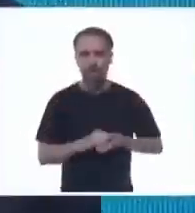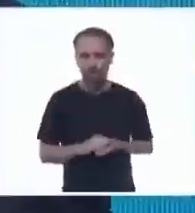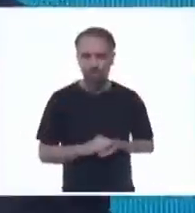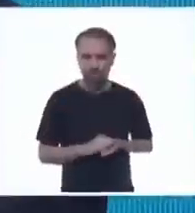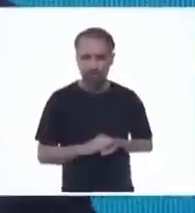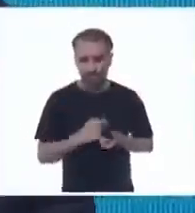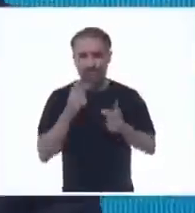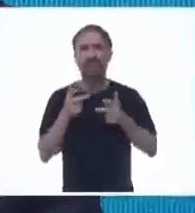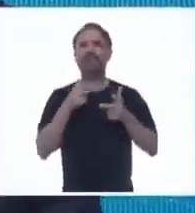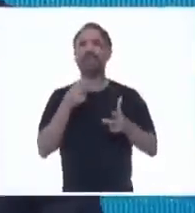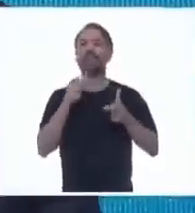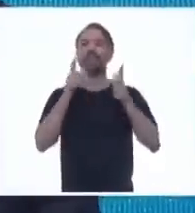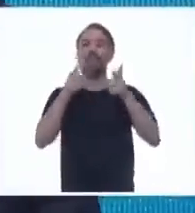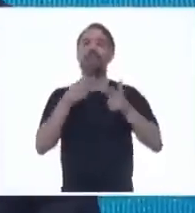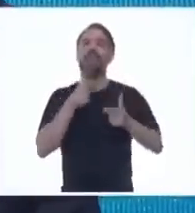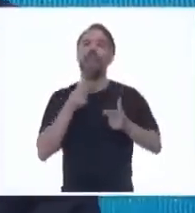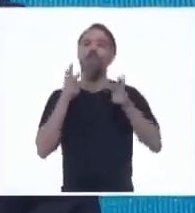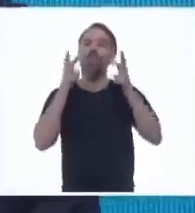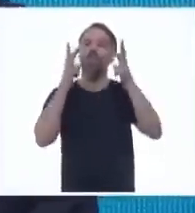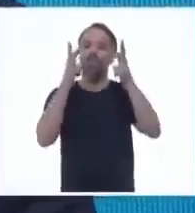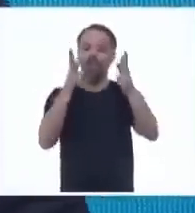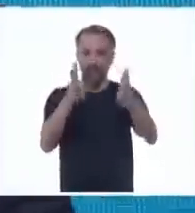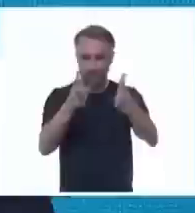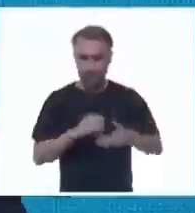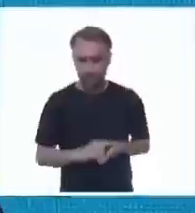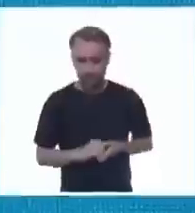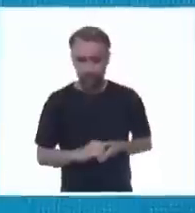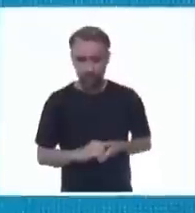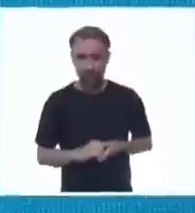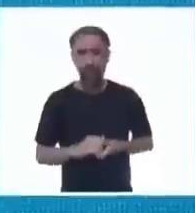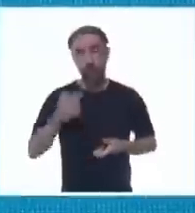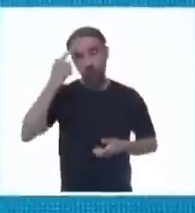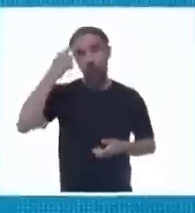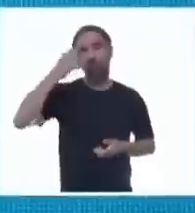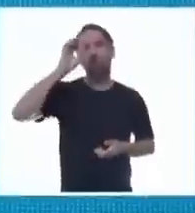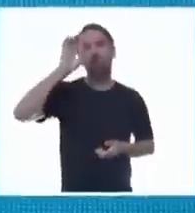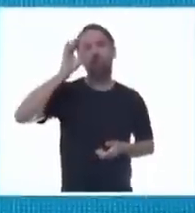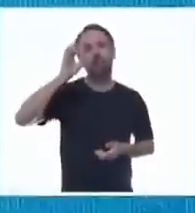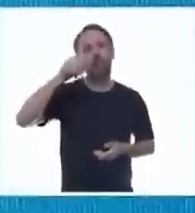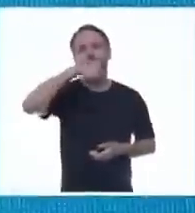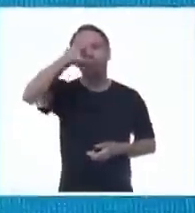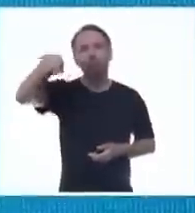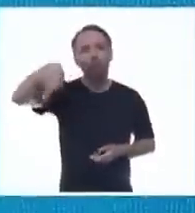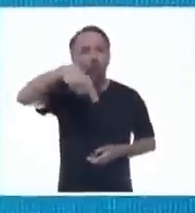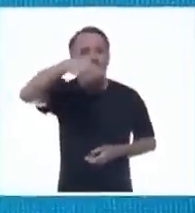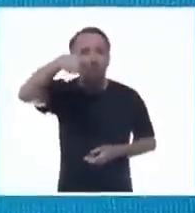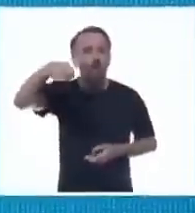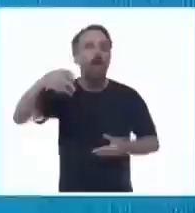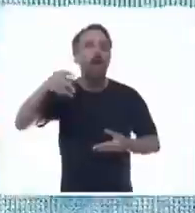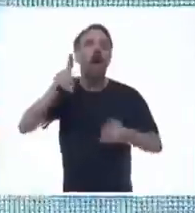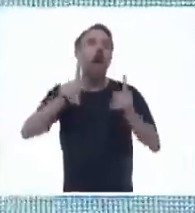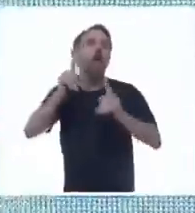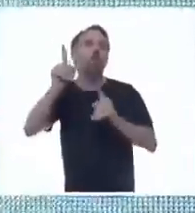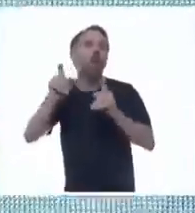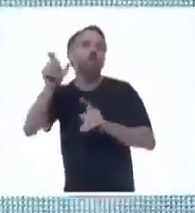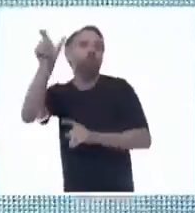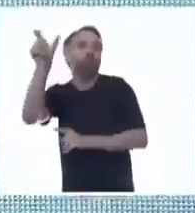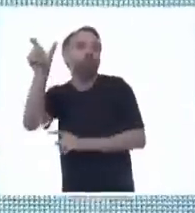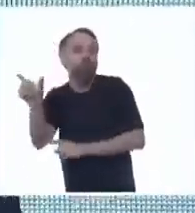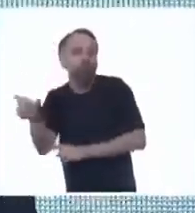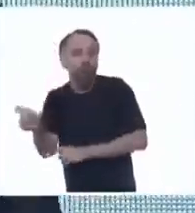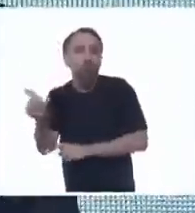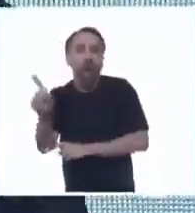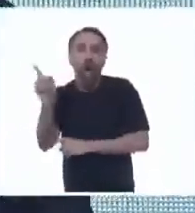Pero también quiero decirles, porque sé que muchos de esos que nos